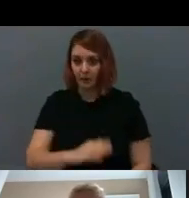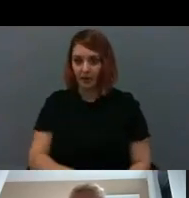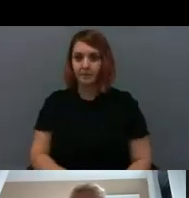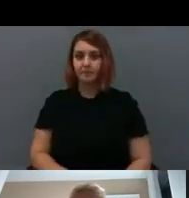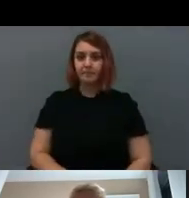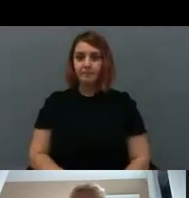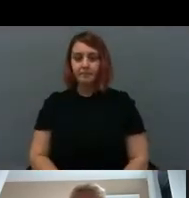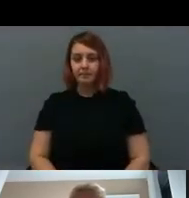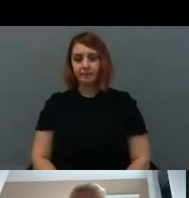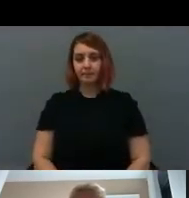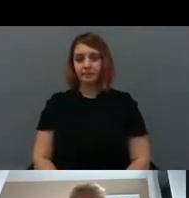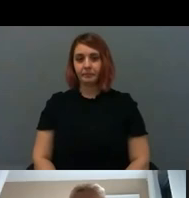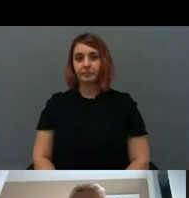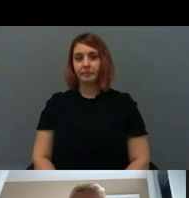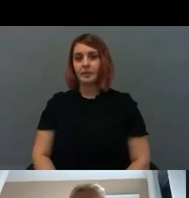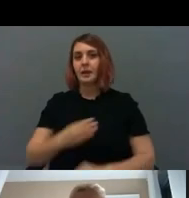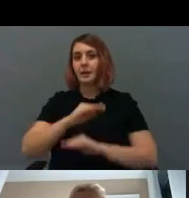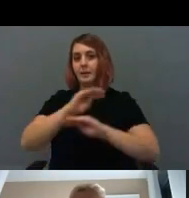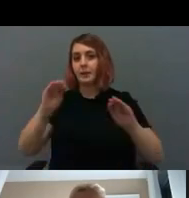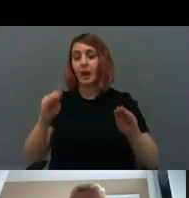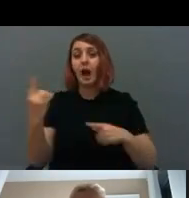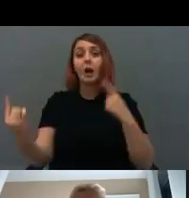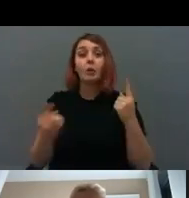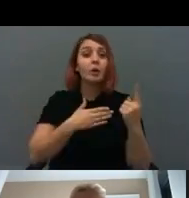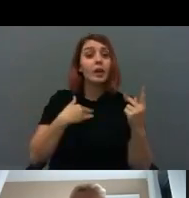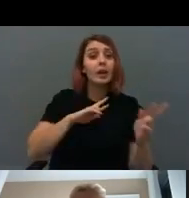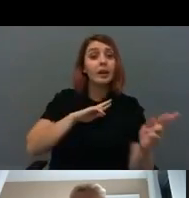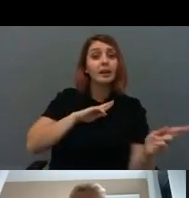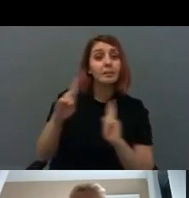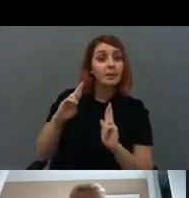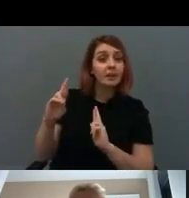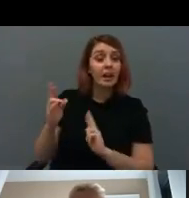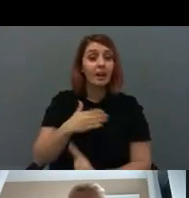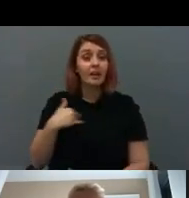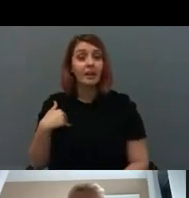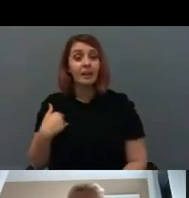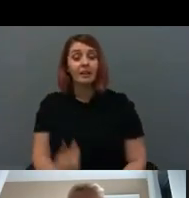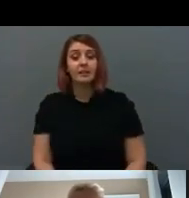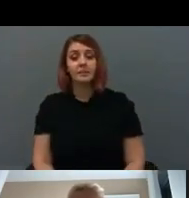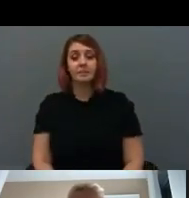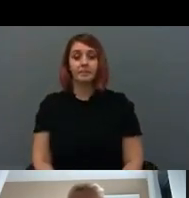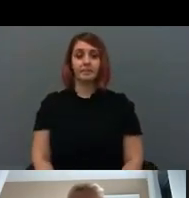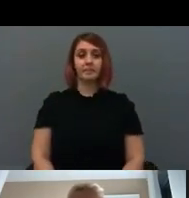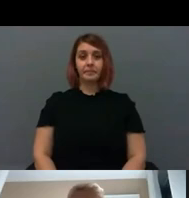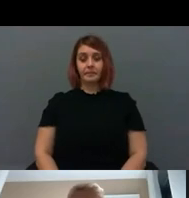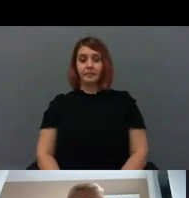pregunta a la mesa. ¿Hay alguna persona que quiera intervenir al respecto?